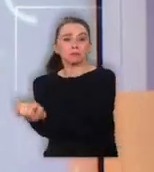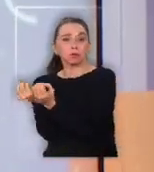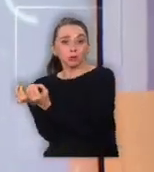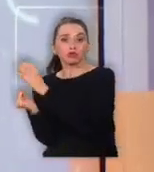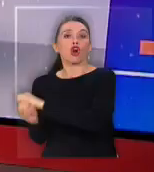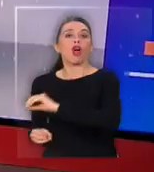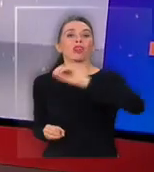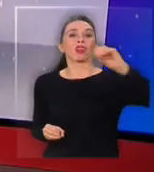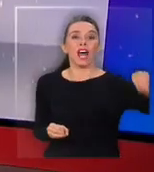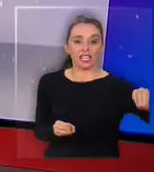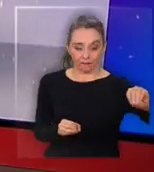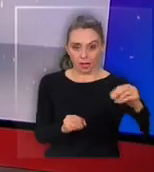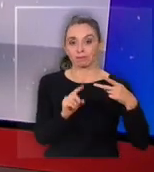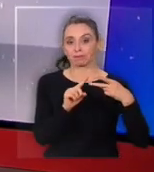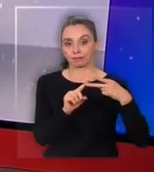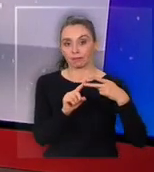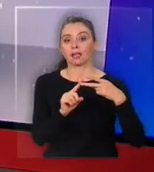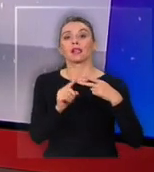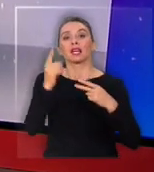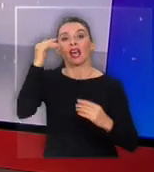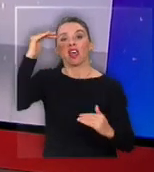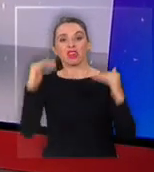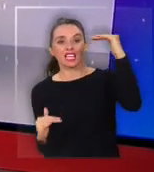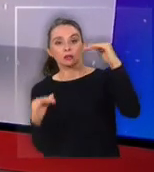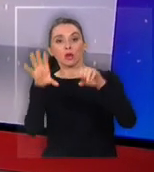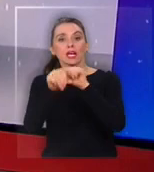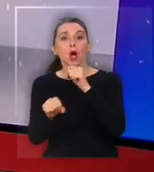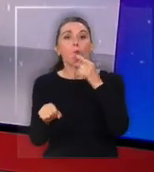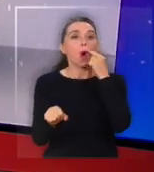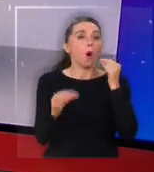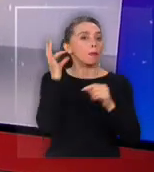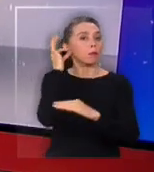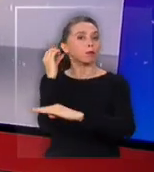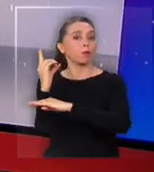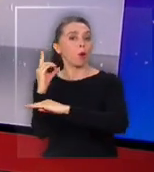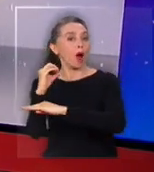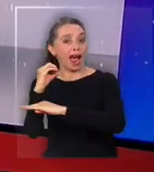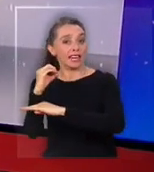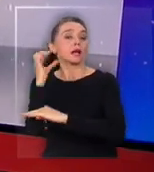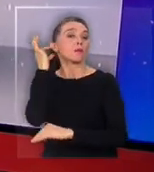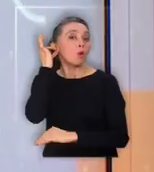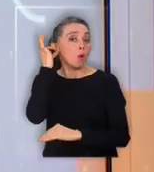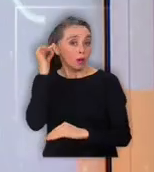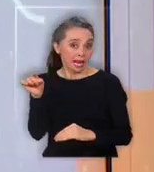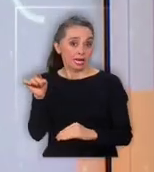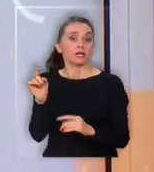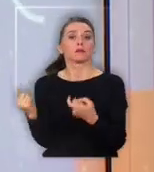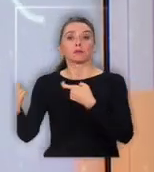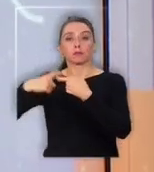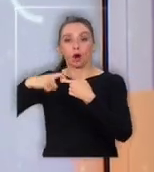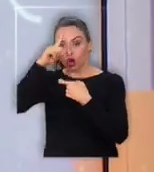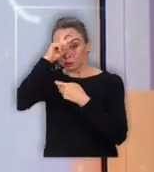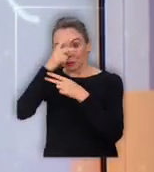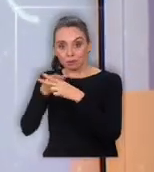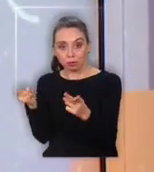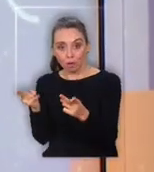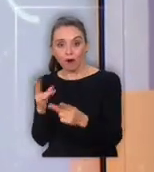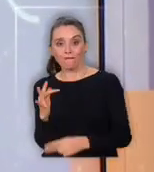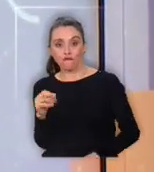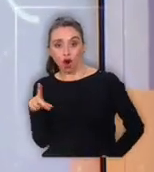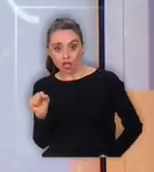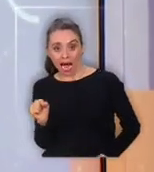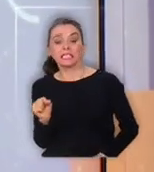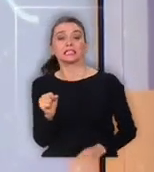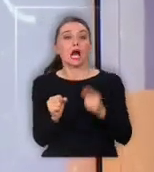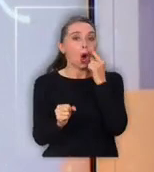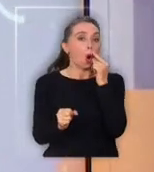atochados. También, corregir desigualdades y discriminaciones de género. Por ejemplo, hoy día, una mujer en el sistema público si es carga de un hombre, puede